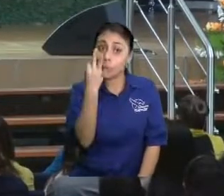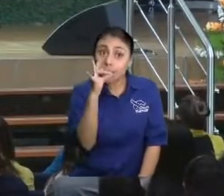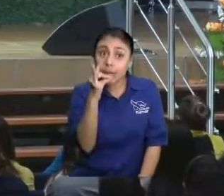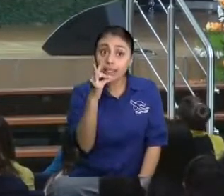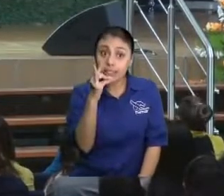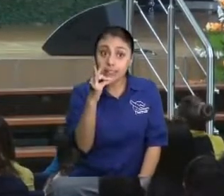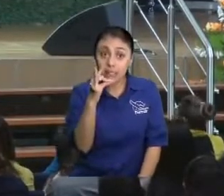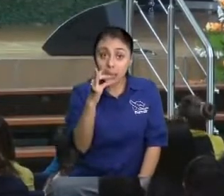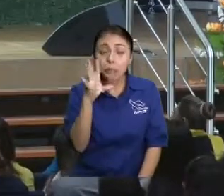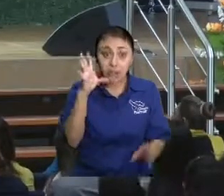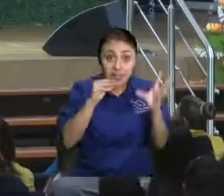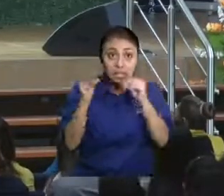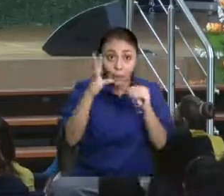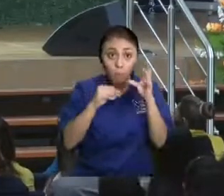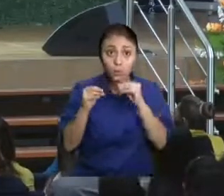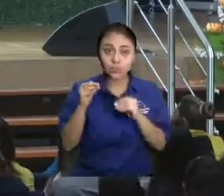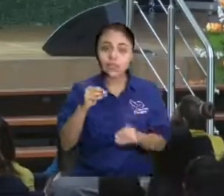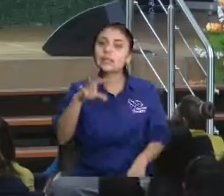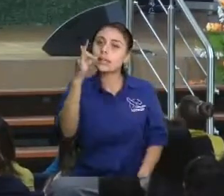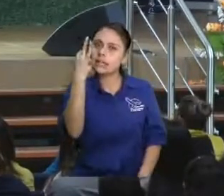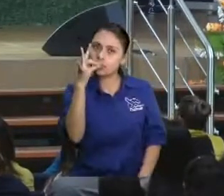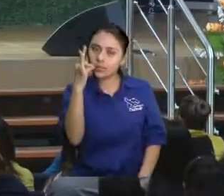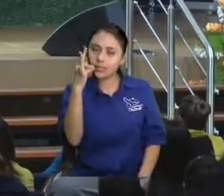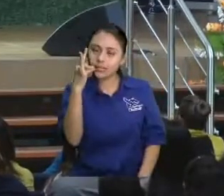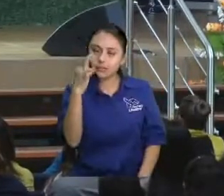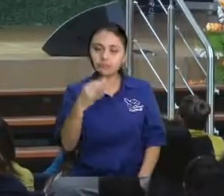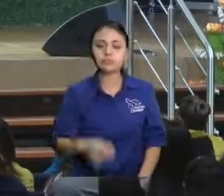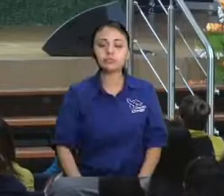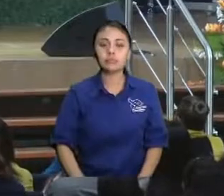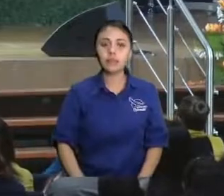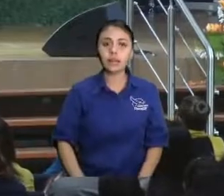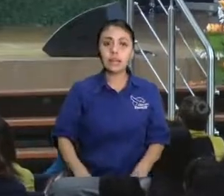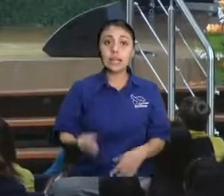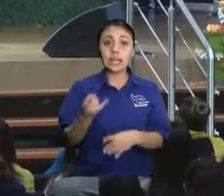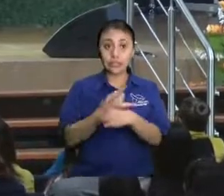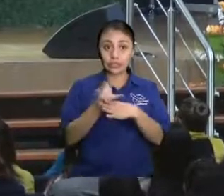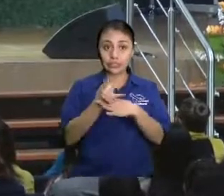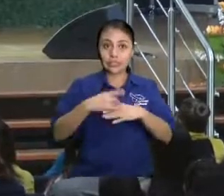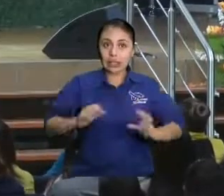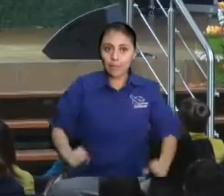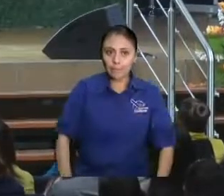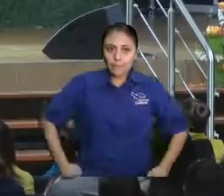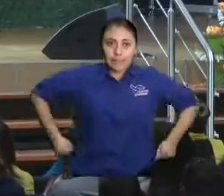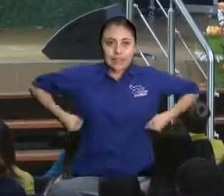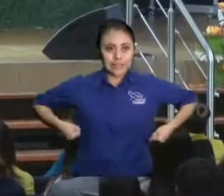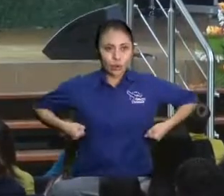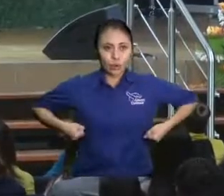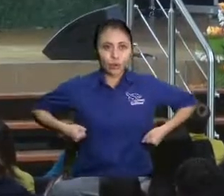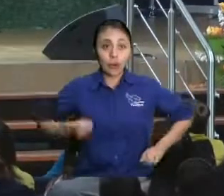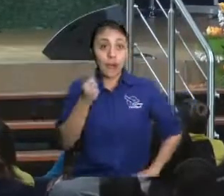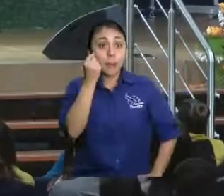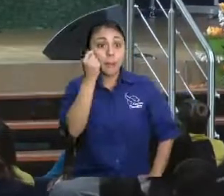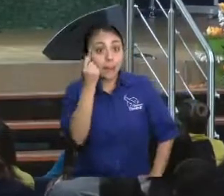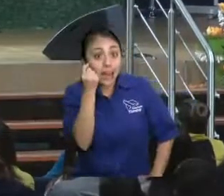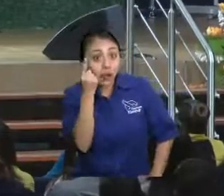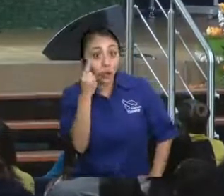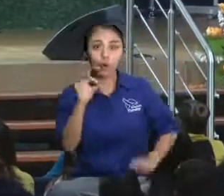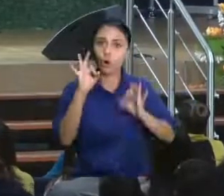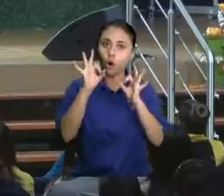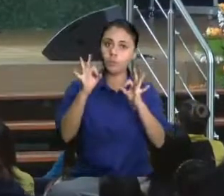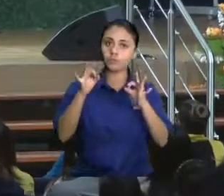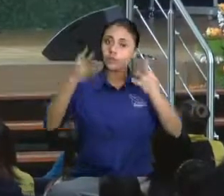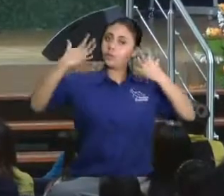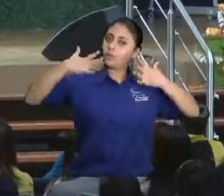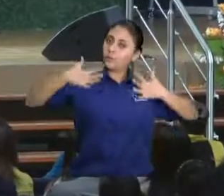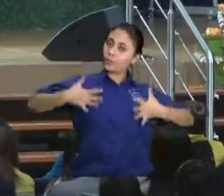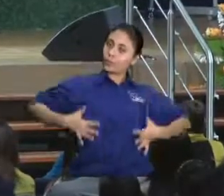platicado a veces, ¿verdad? Porque las hermanas son las que más usan pantalón o vestidos blancos. Nosotros los varones,